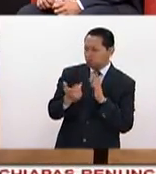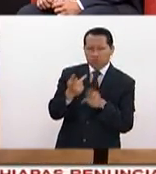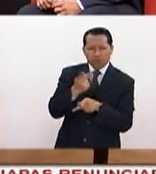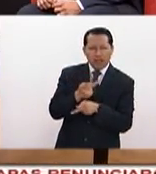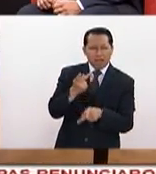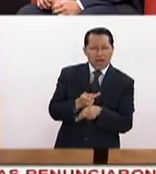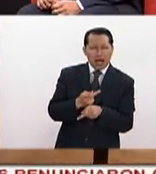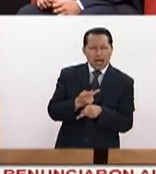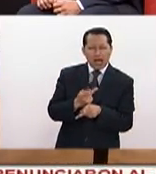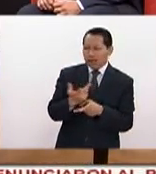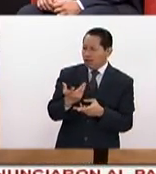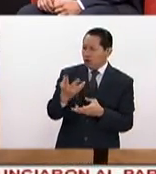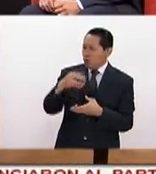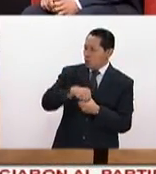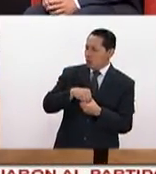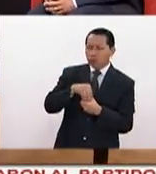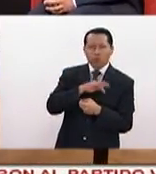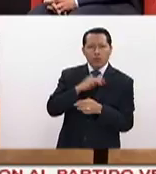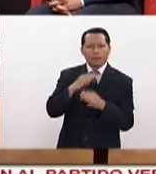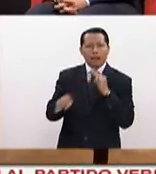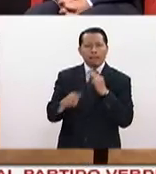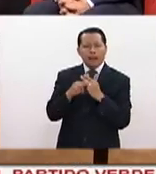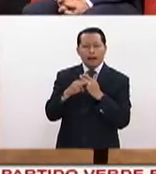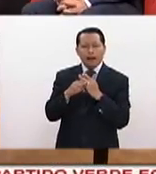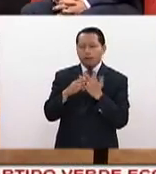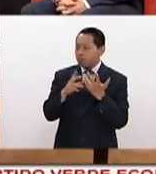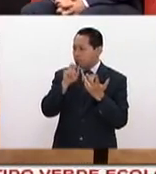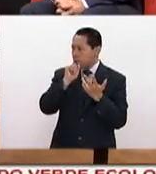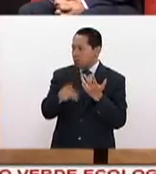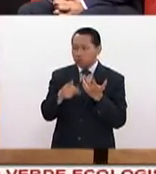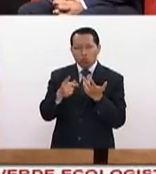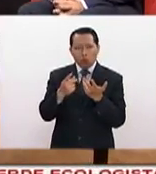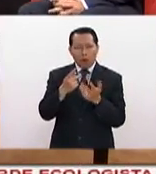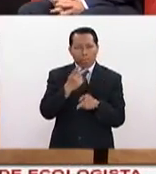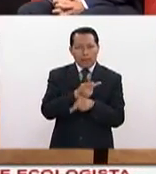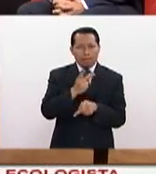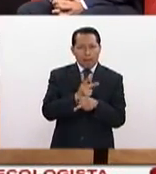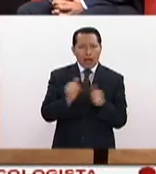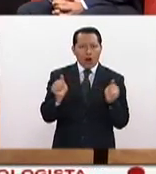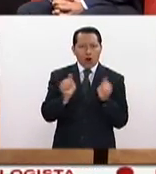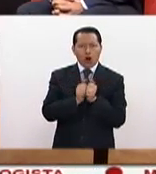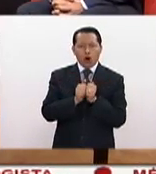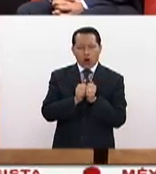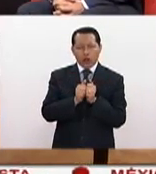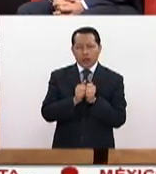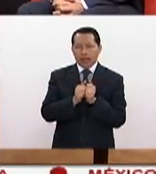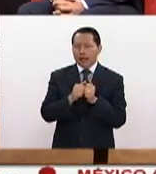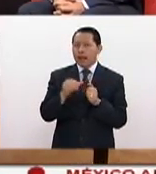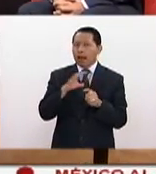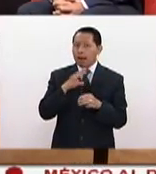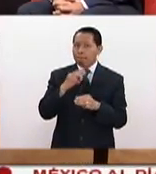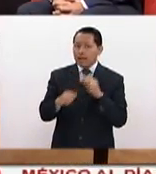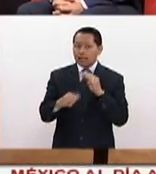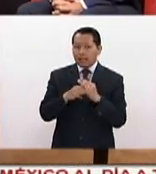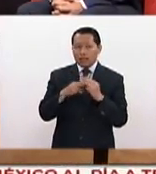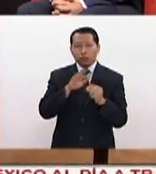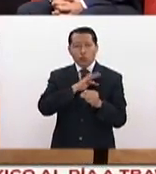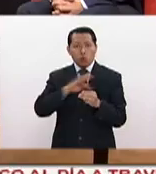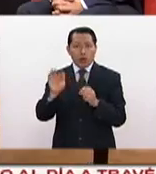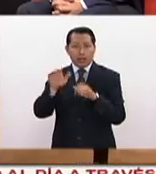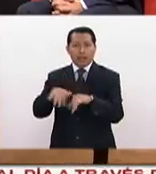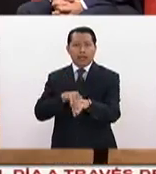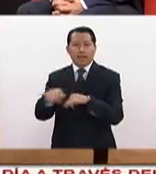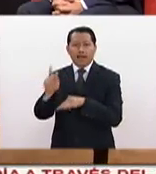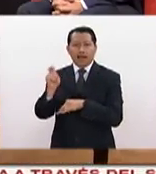¿Cómo se conjugan las materias, digamos, habituales de este nivel con ya unas materias que les permiten salir ya al campo